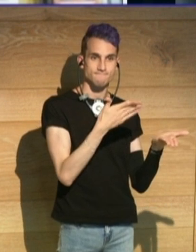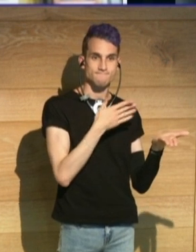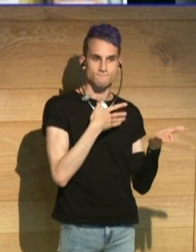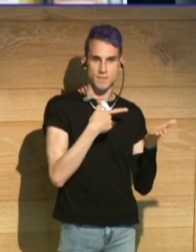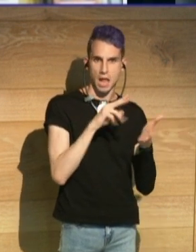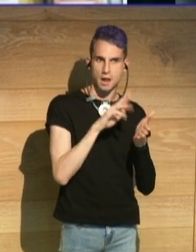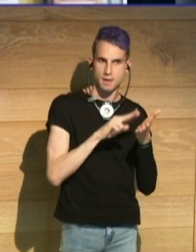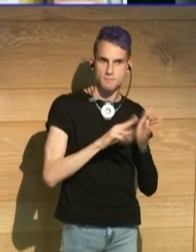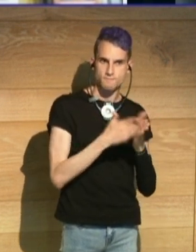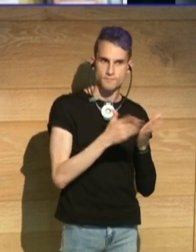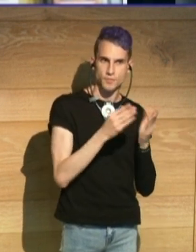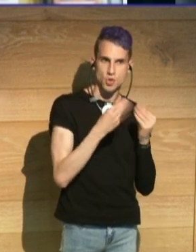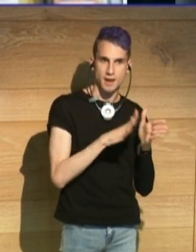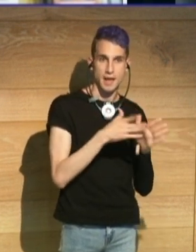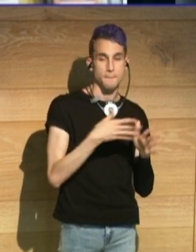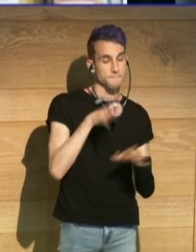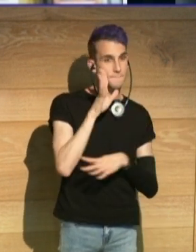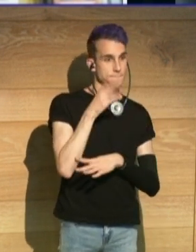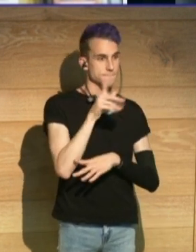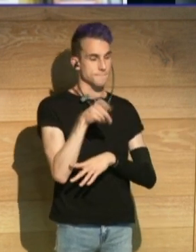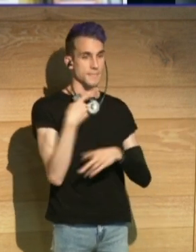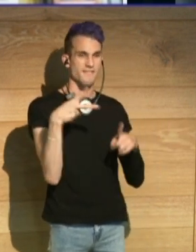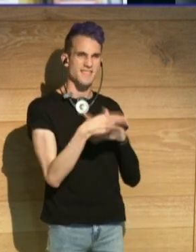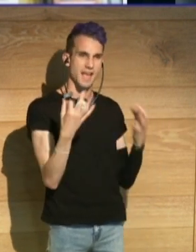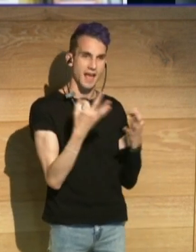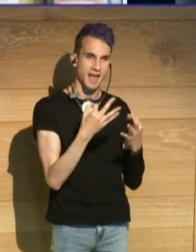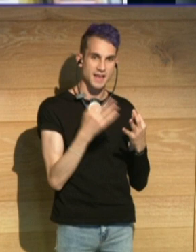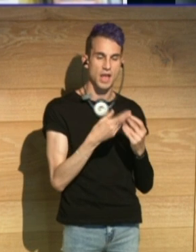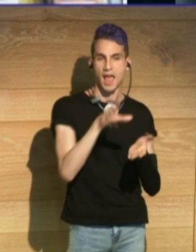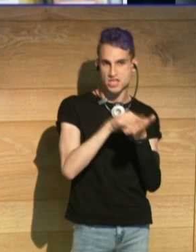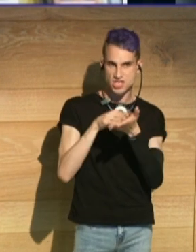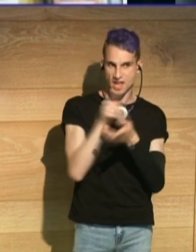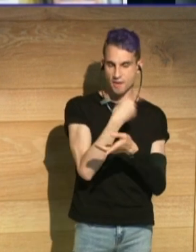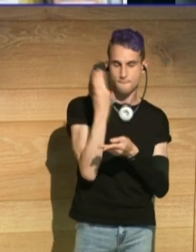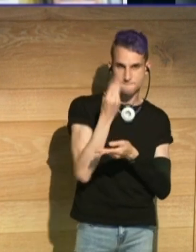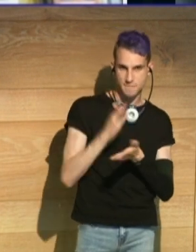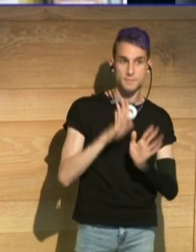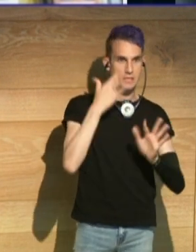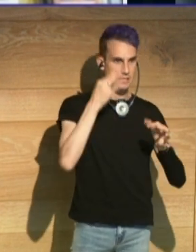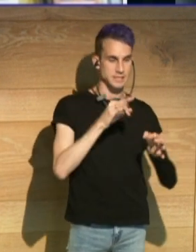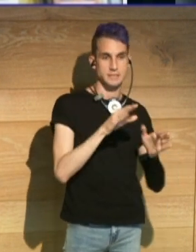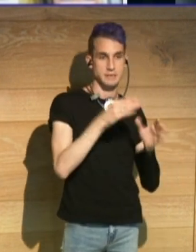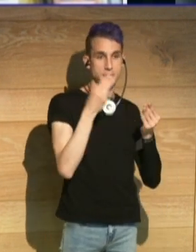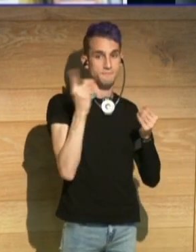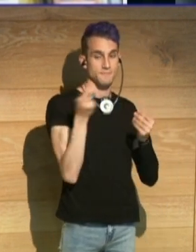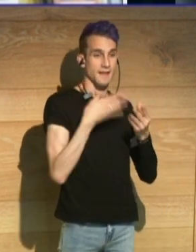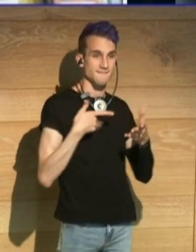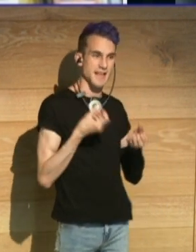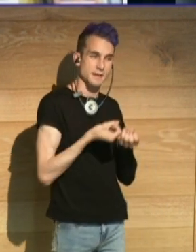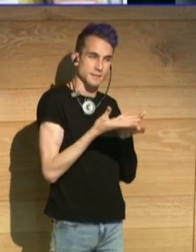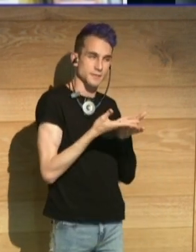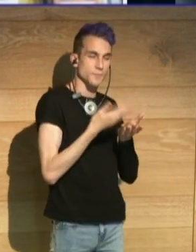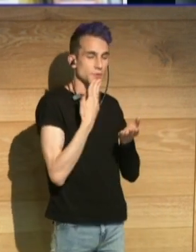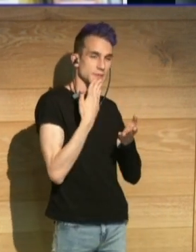un ensayo y por lo tanto menos interesante, ¿no? Pero realmente es una novela, y esta es la característica de